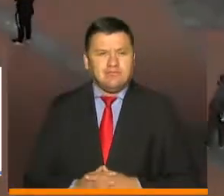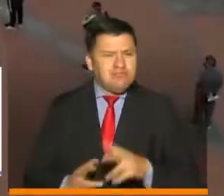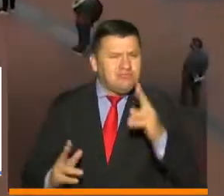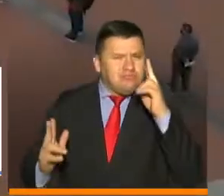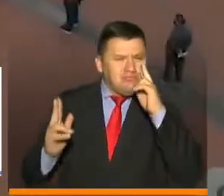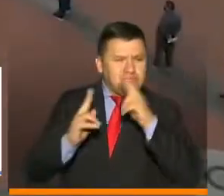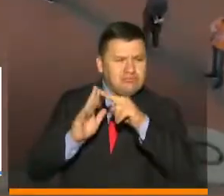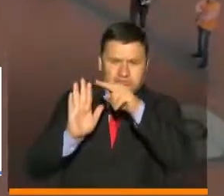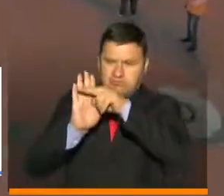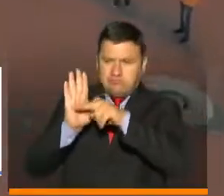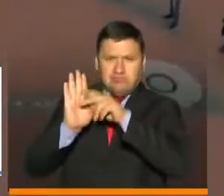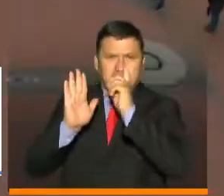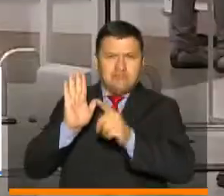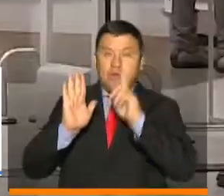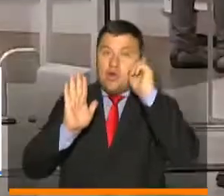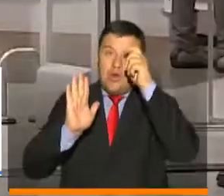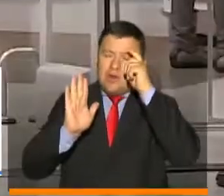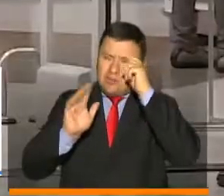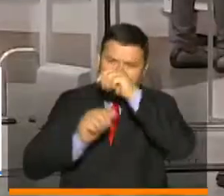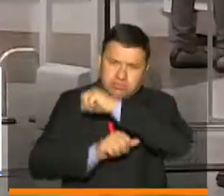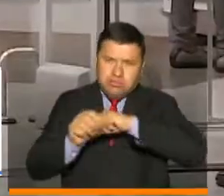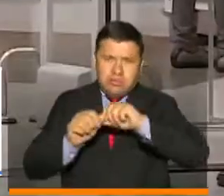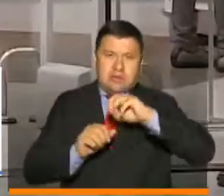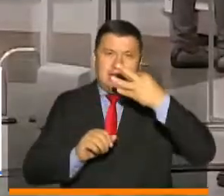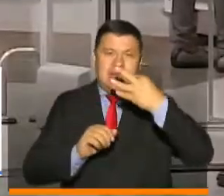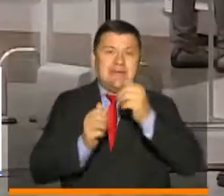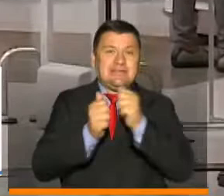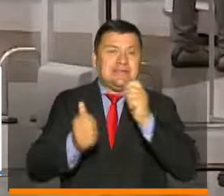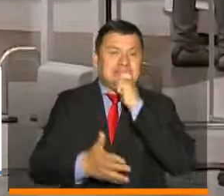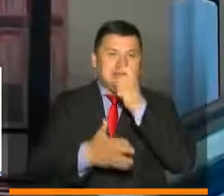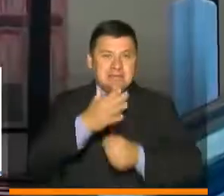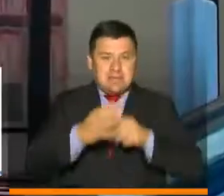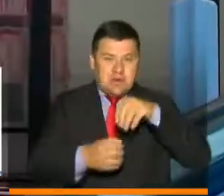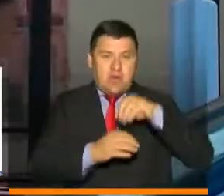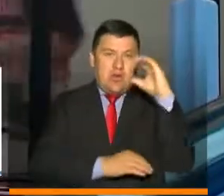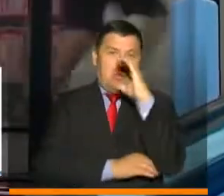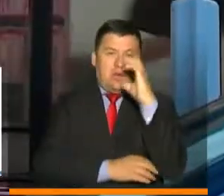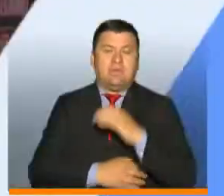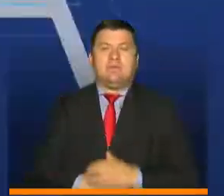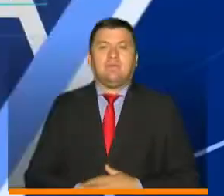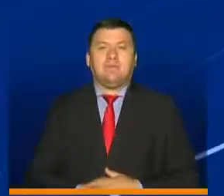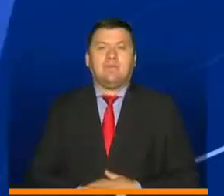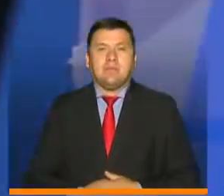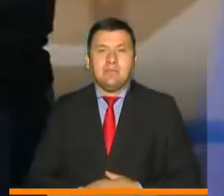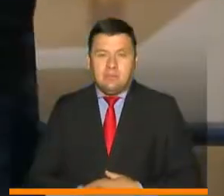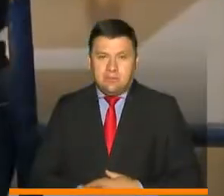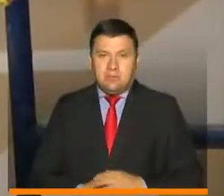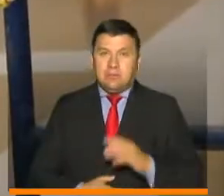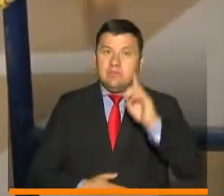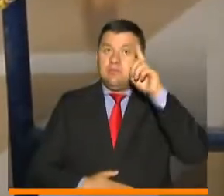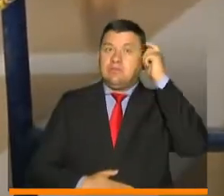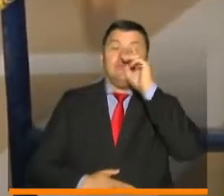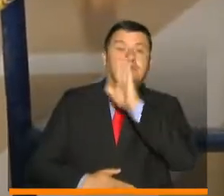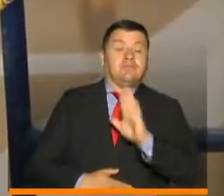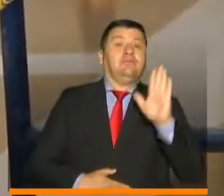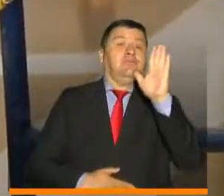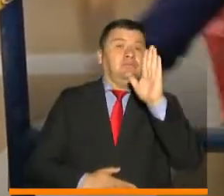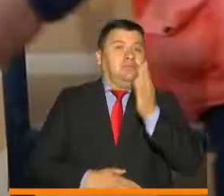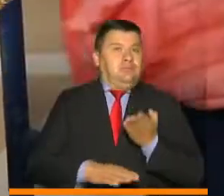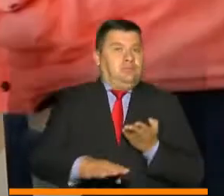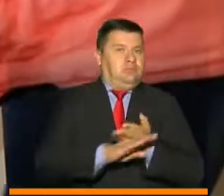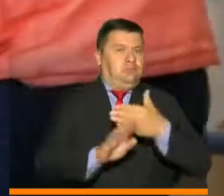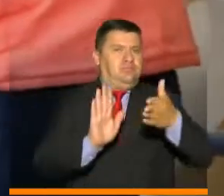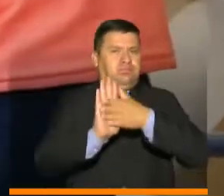Conozca las normas del gobierno para regular el tercer día sin IVA en Colombia. El Gobierno Nacional expidió